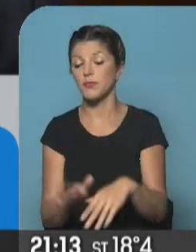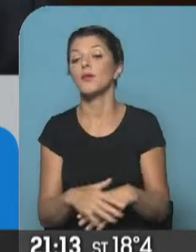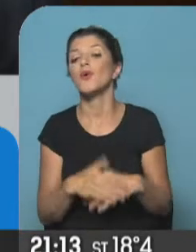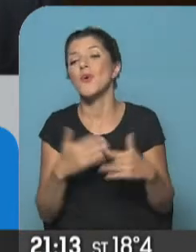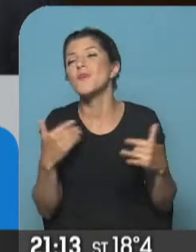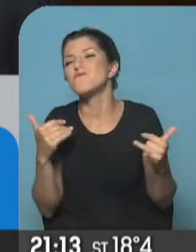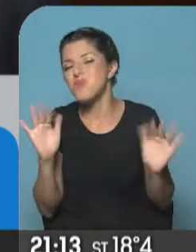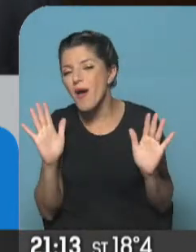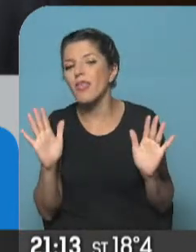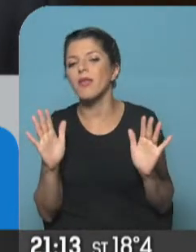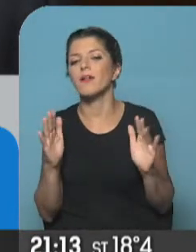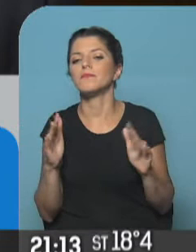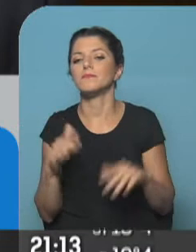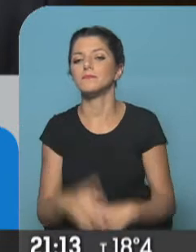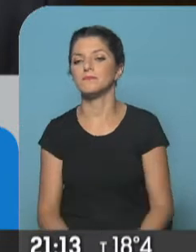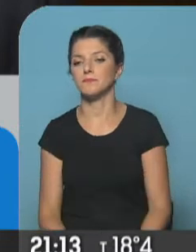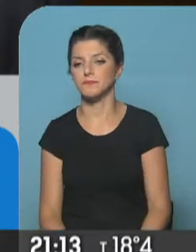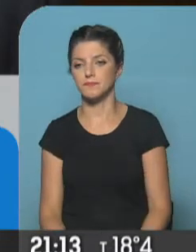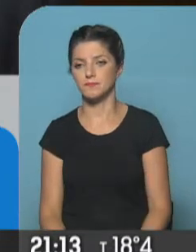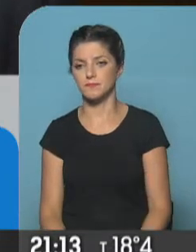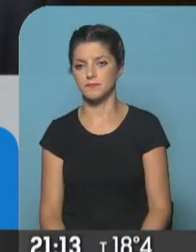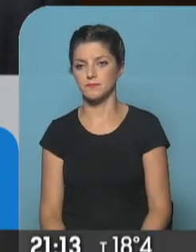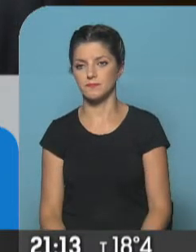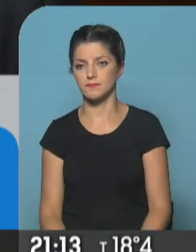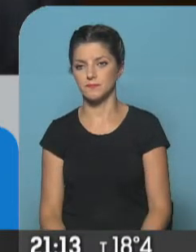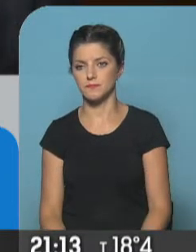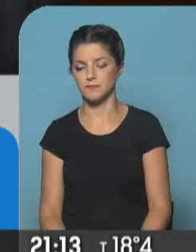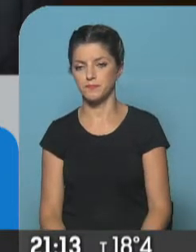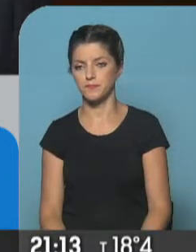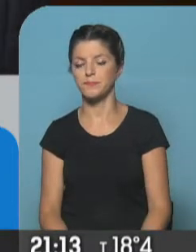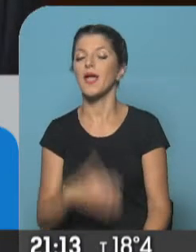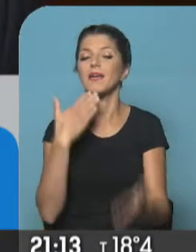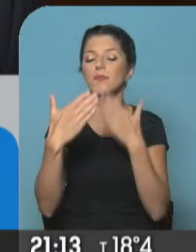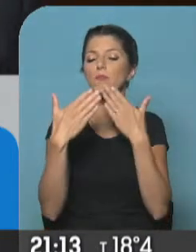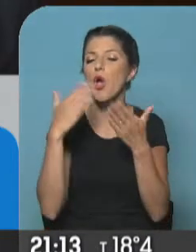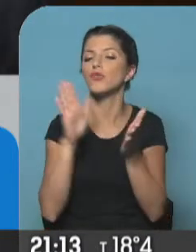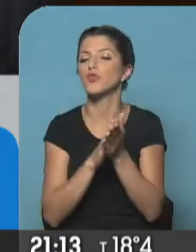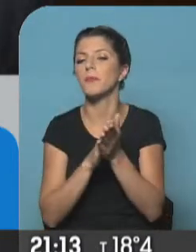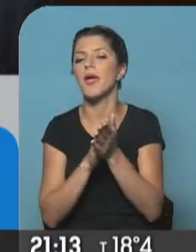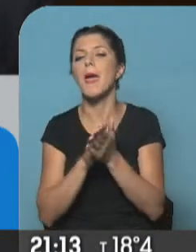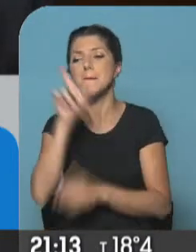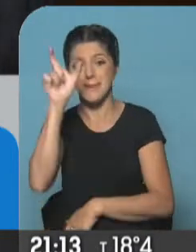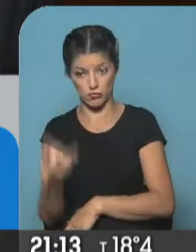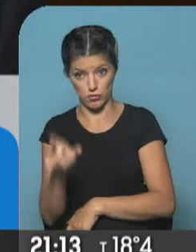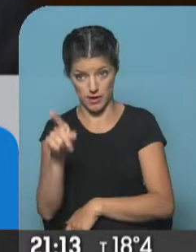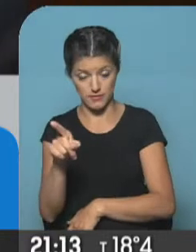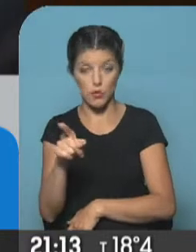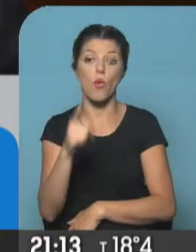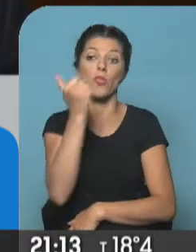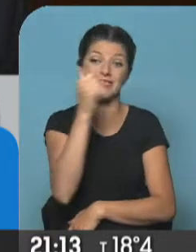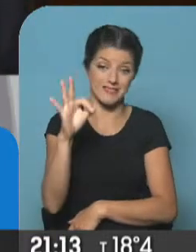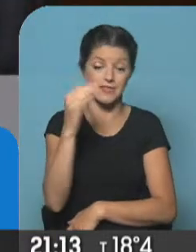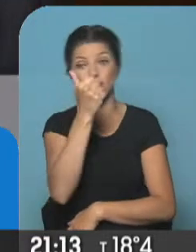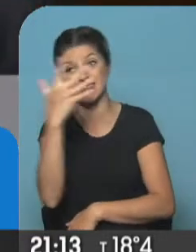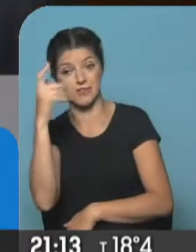pueda haber algún debate sobre el tema de la obligación que hoy tienen los trabajadores de, cuando llegan a los 60 o los 65 años de